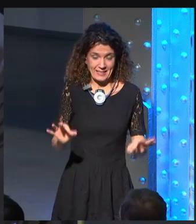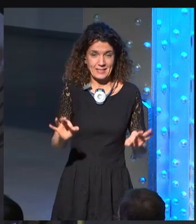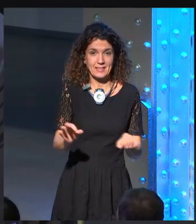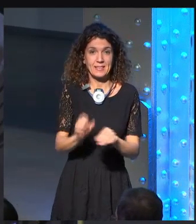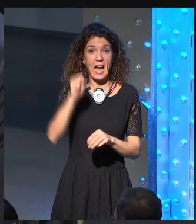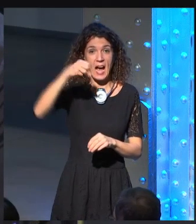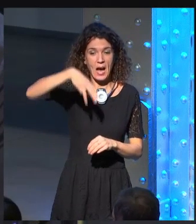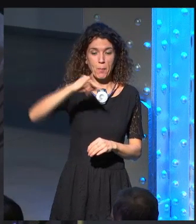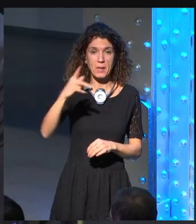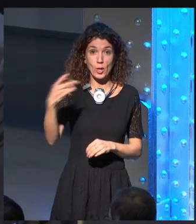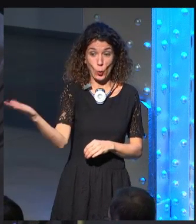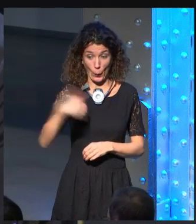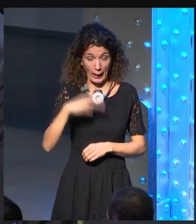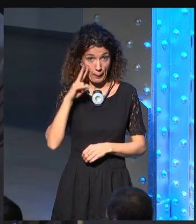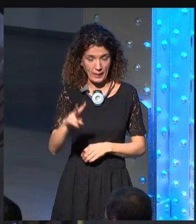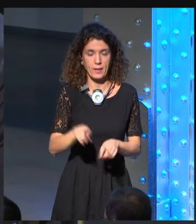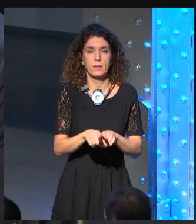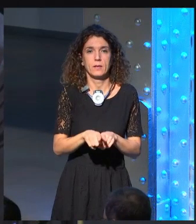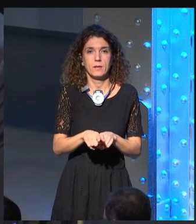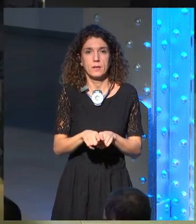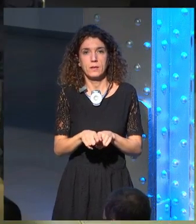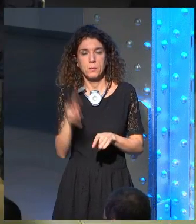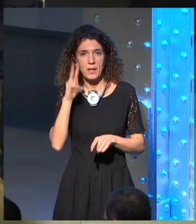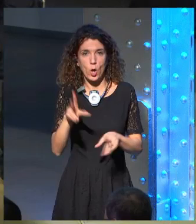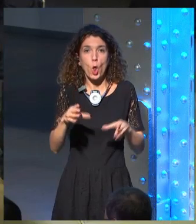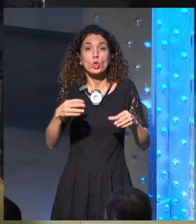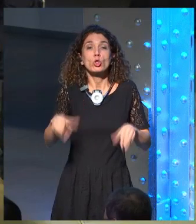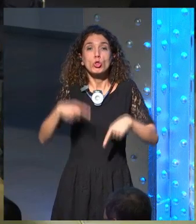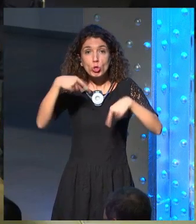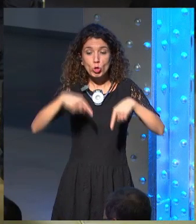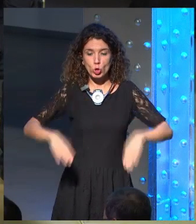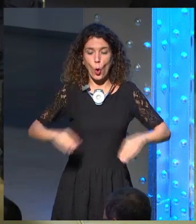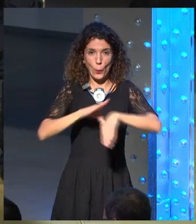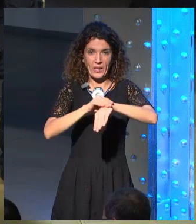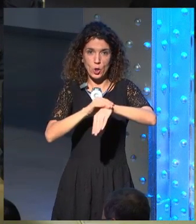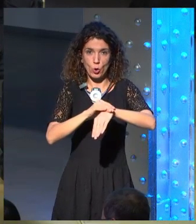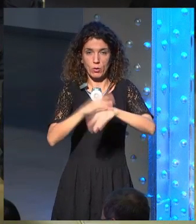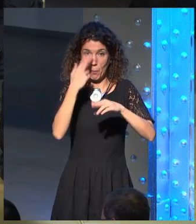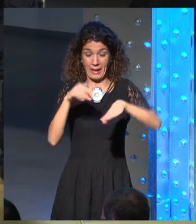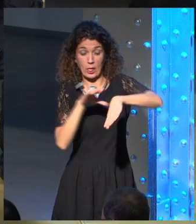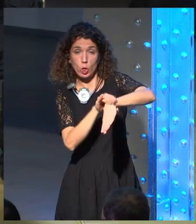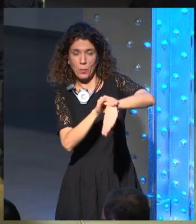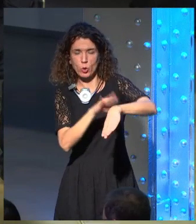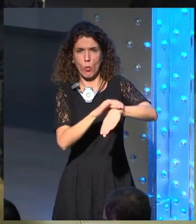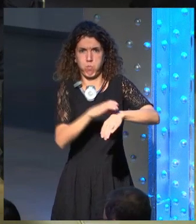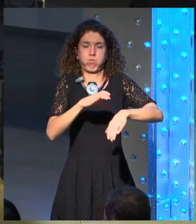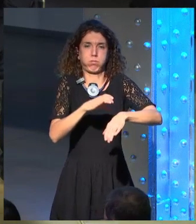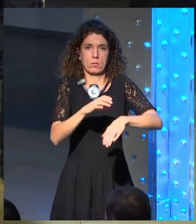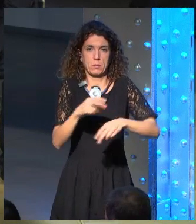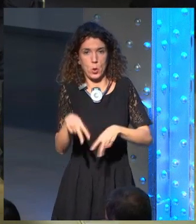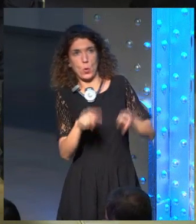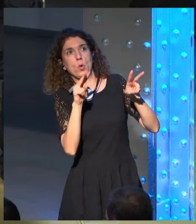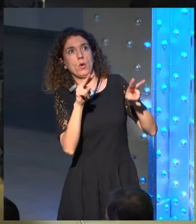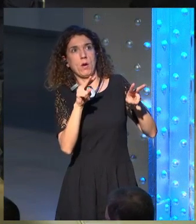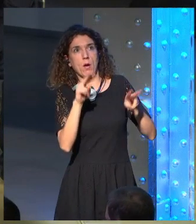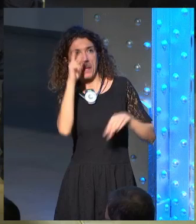Amico, ven a ver esto. Se agacha y me aprieta un tobillo, que cede a la presión como un globo lleno de agua. Alza la vista con mirada